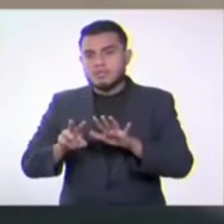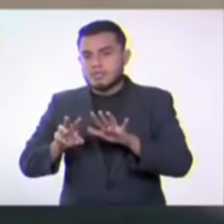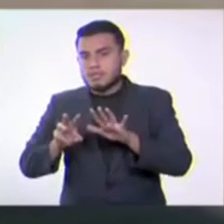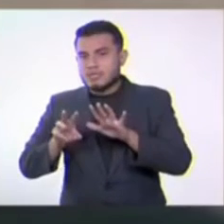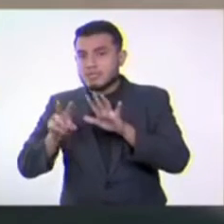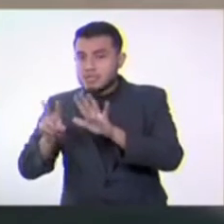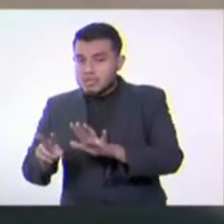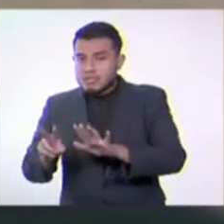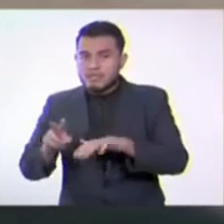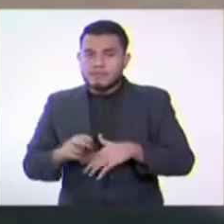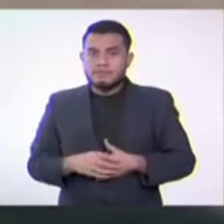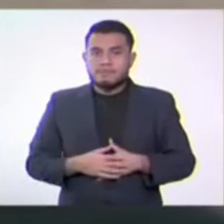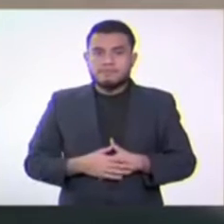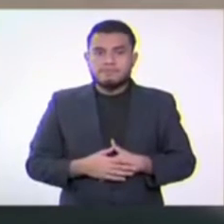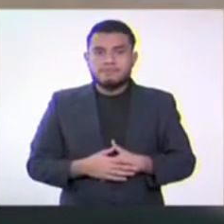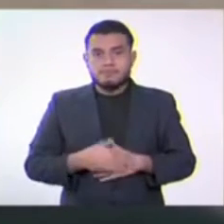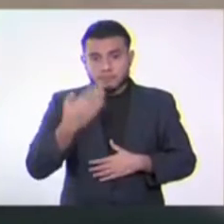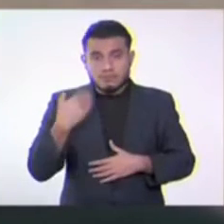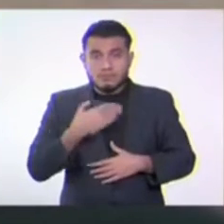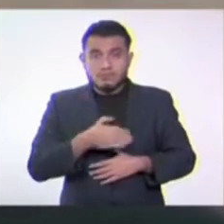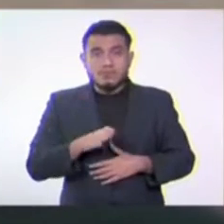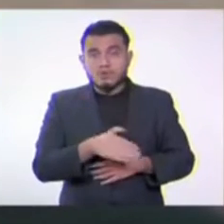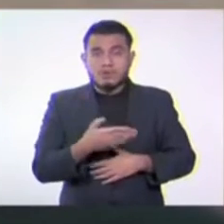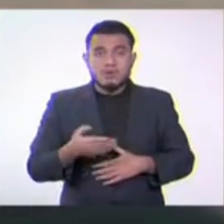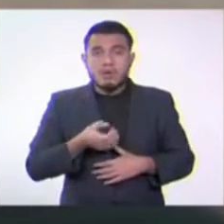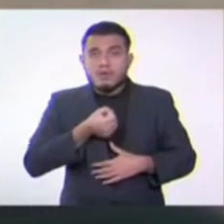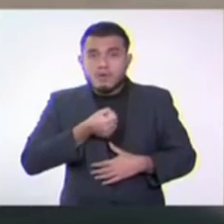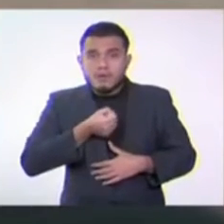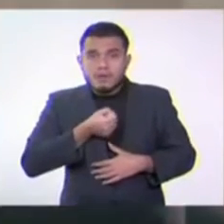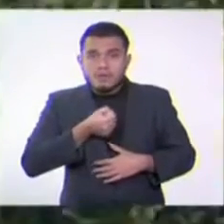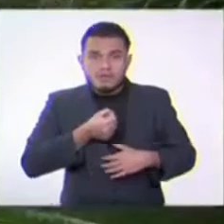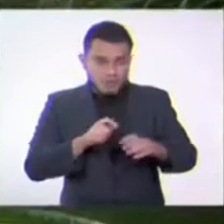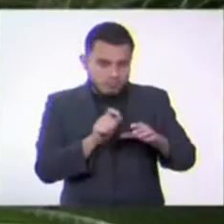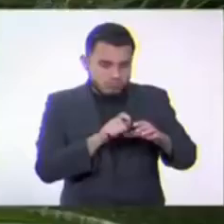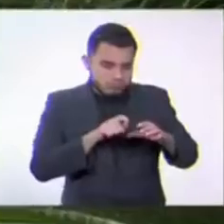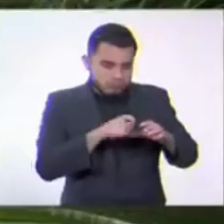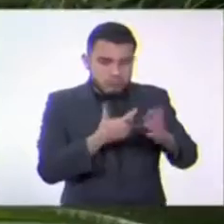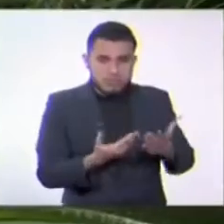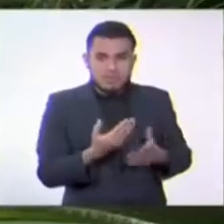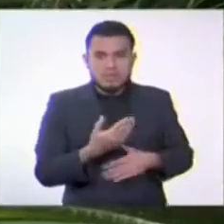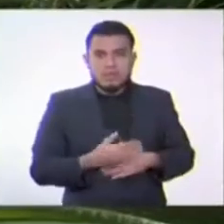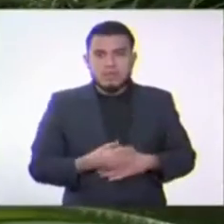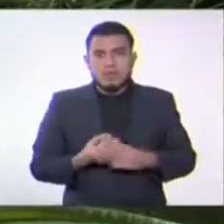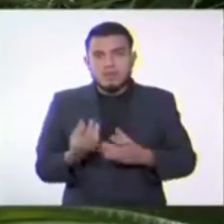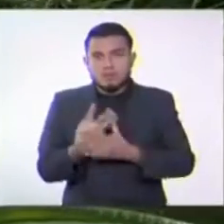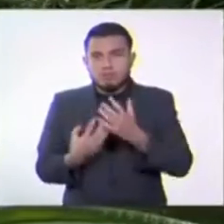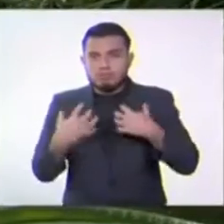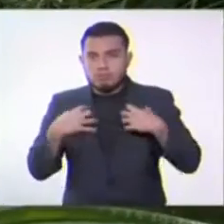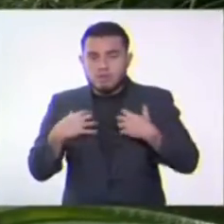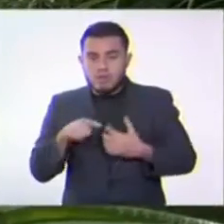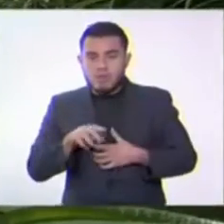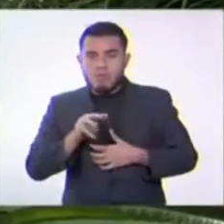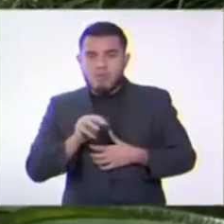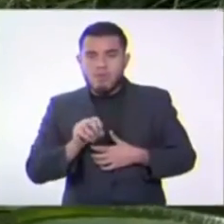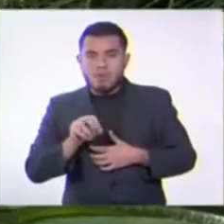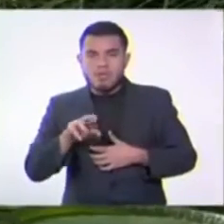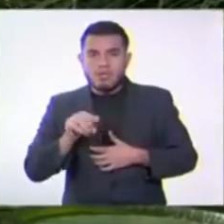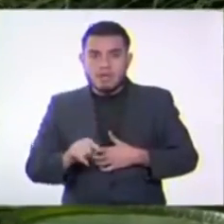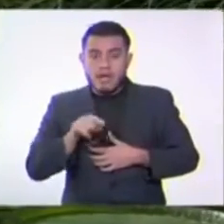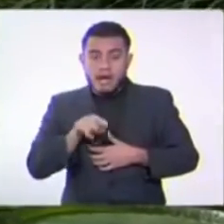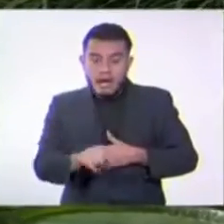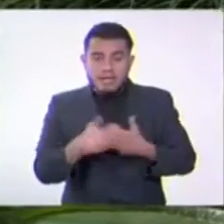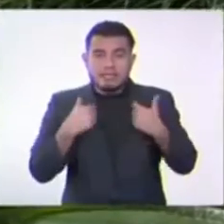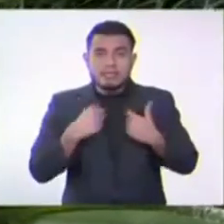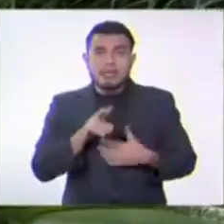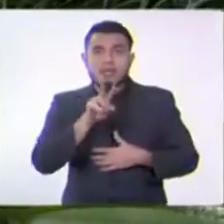Woese, usando información molecular de distintos seres vivos, concluyó que el reino monera en realidad incluía 2 clases